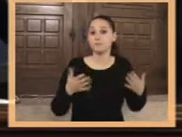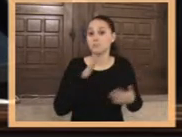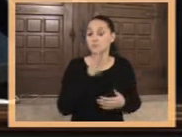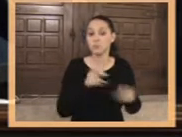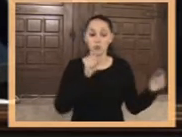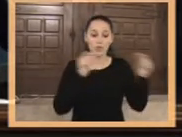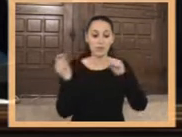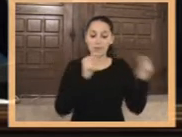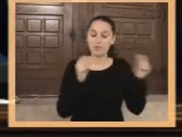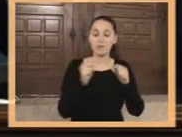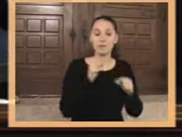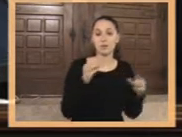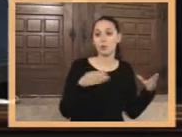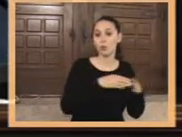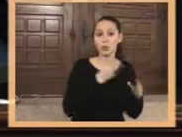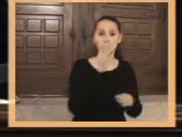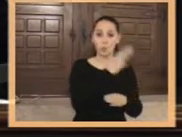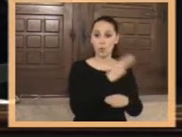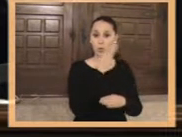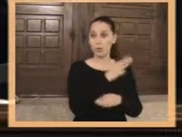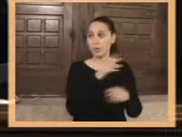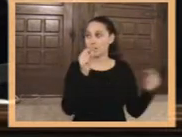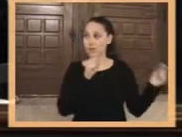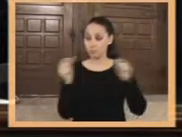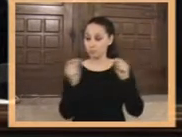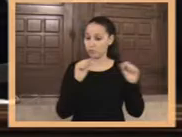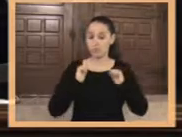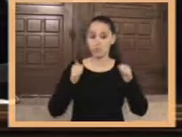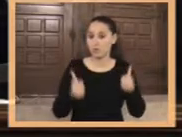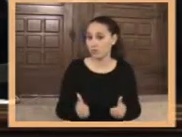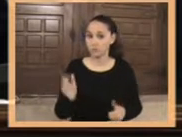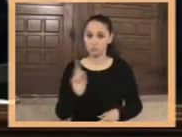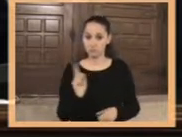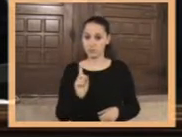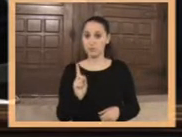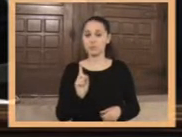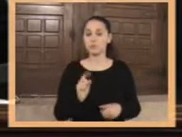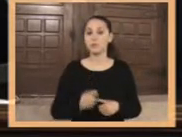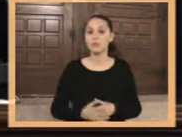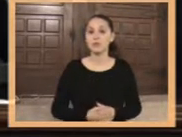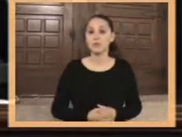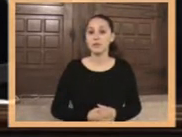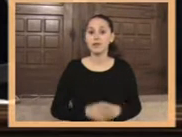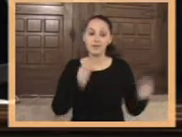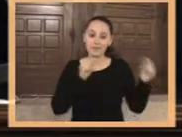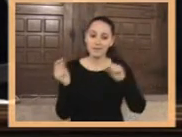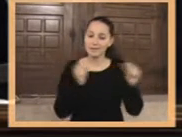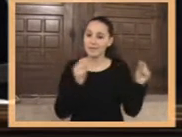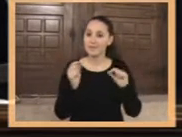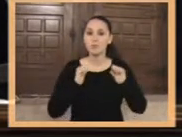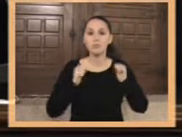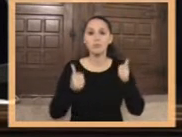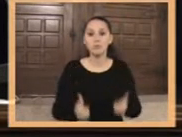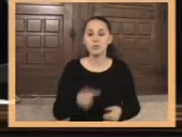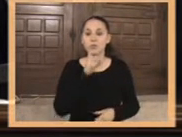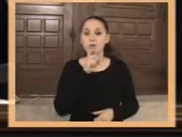no lo genera la oposición. Imagino que estará de acuerdo conmigo el señor de Ciudadanos, que tiene una representante en esa Cámara. El debate surge